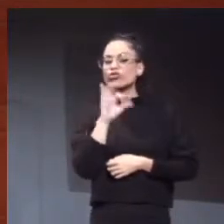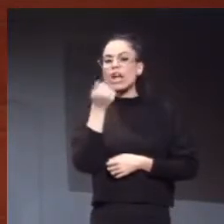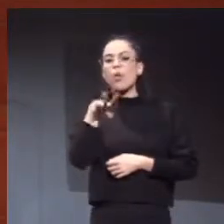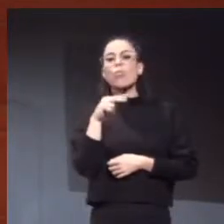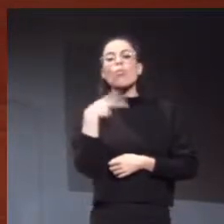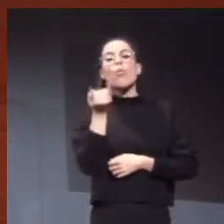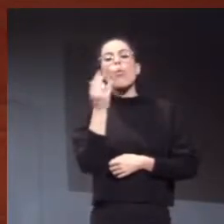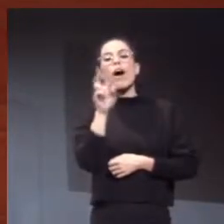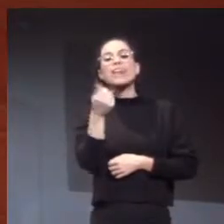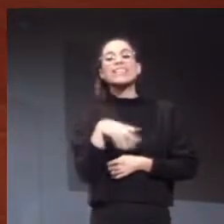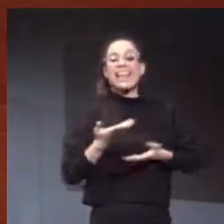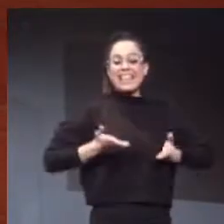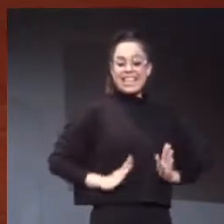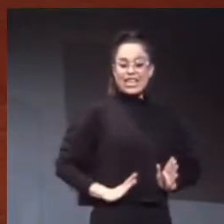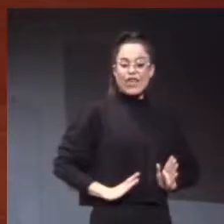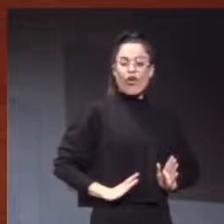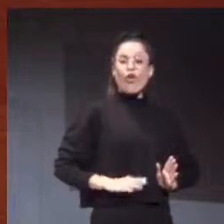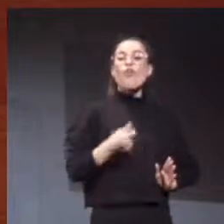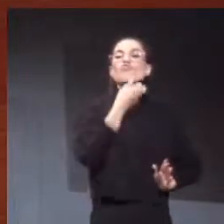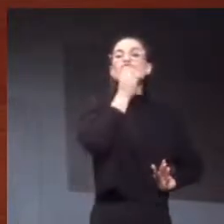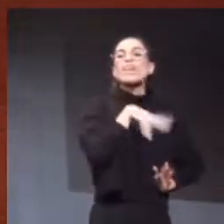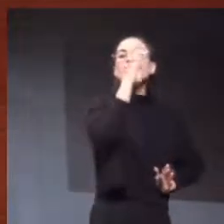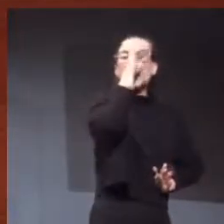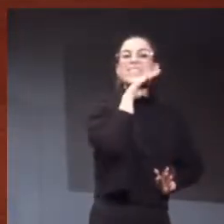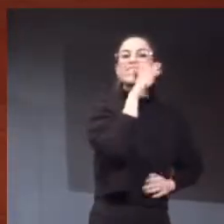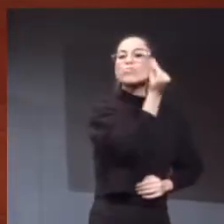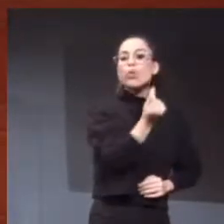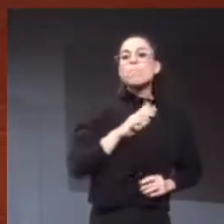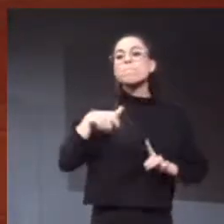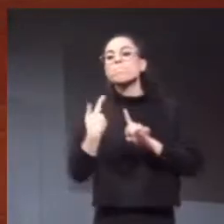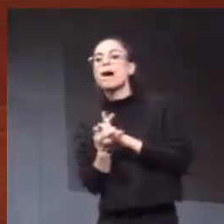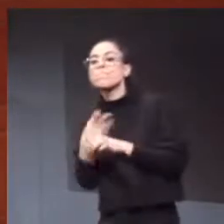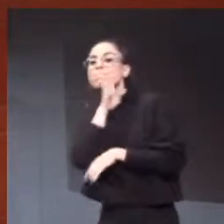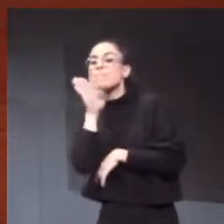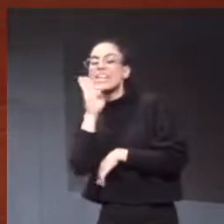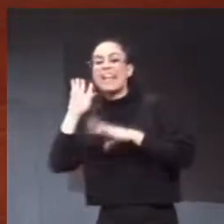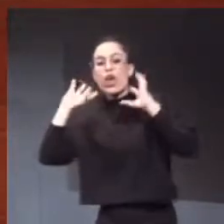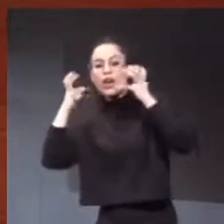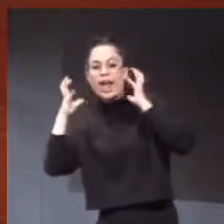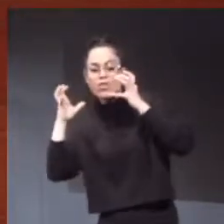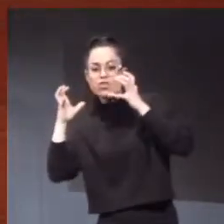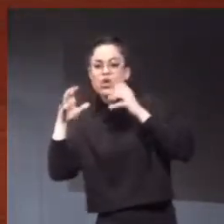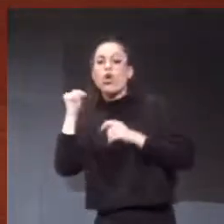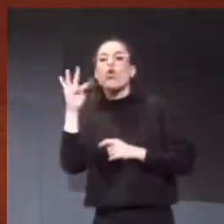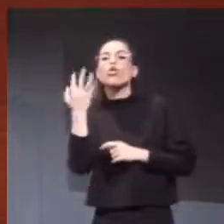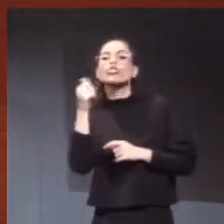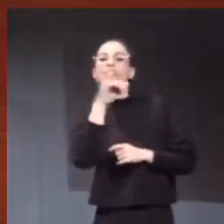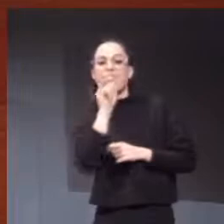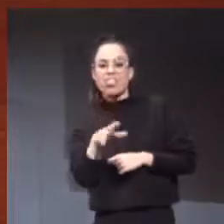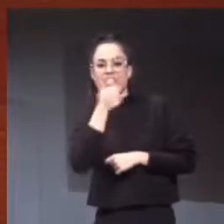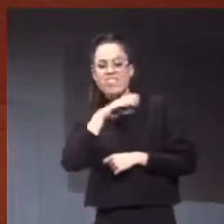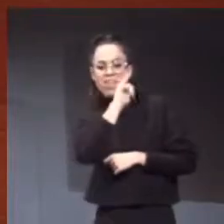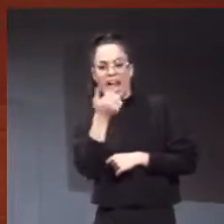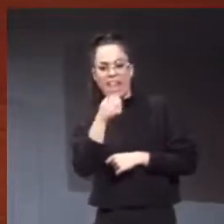del dibujante e ilustrador Máximo San Juan y de la locutora de radio Pilar Guijarro Ortiz de Zárate. Así que algo